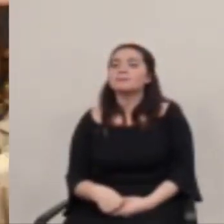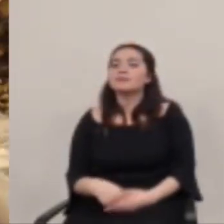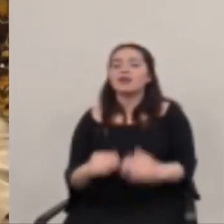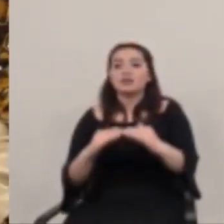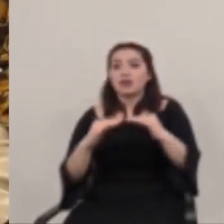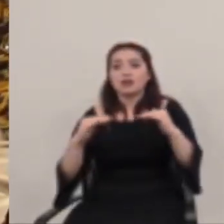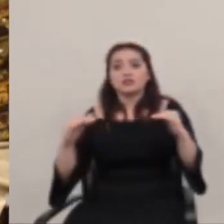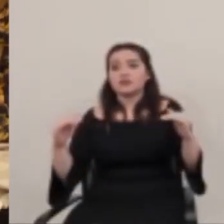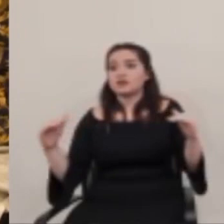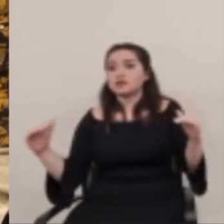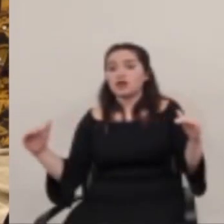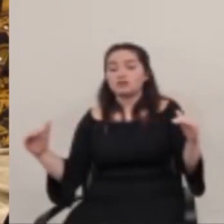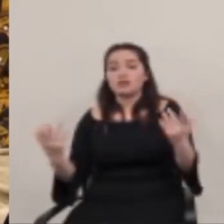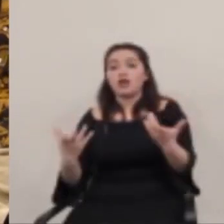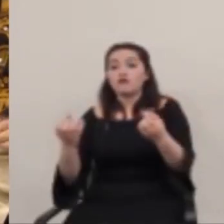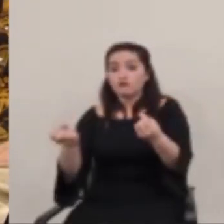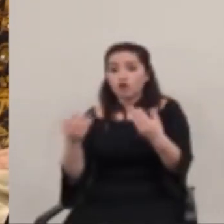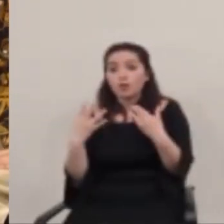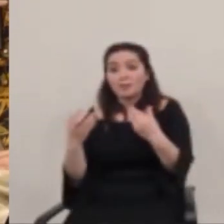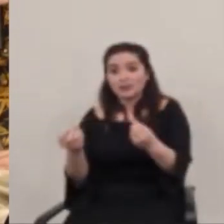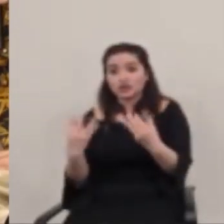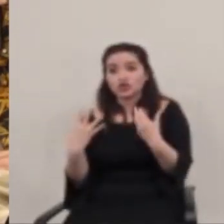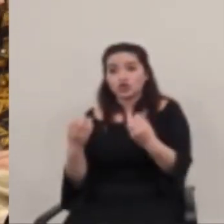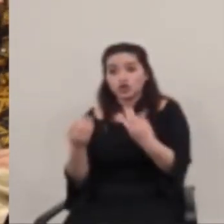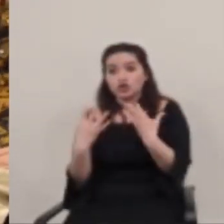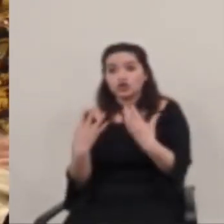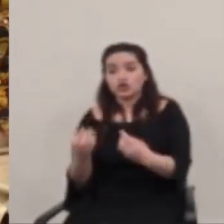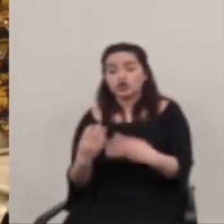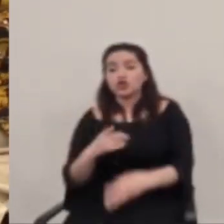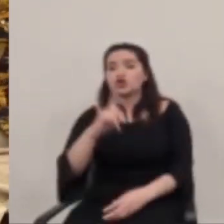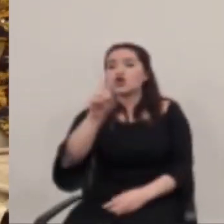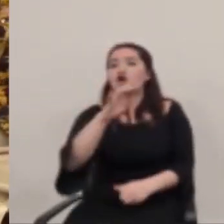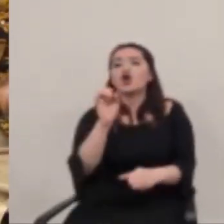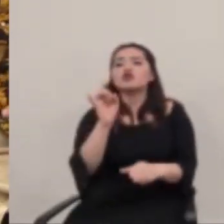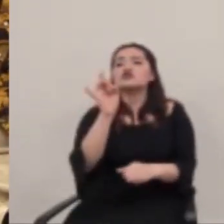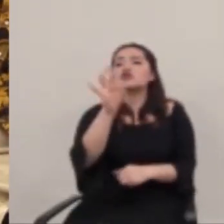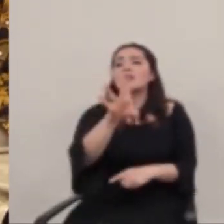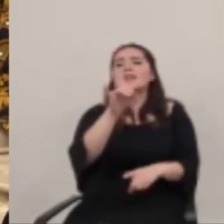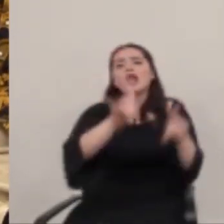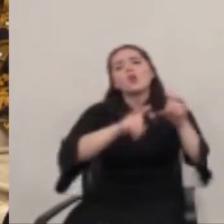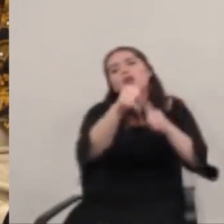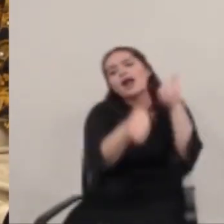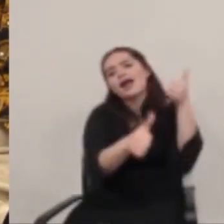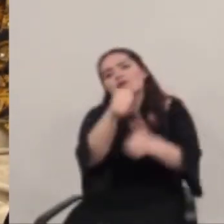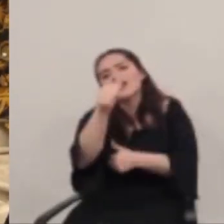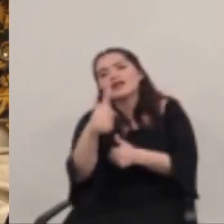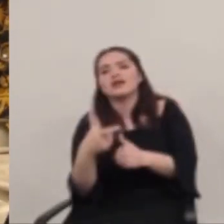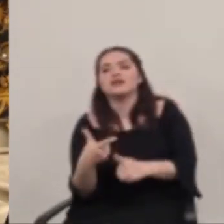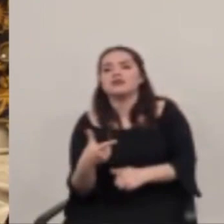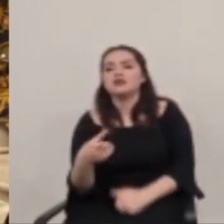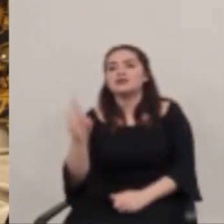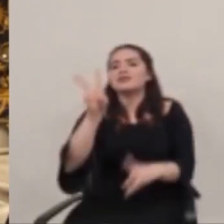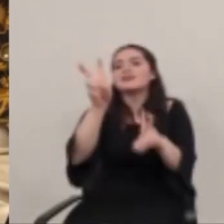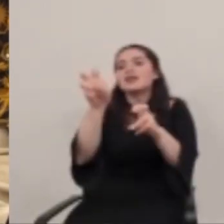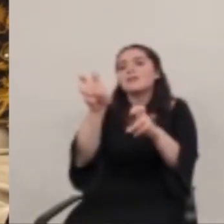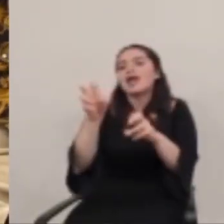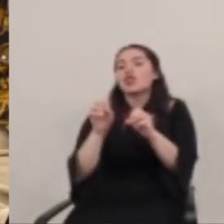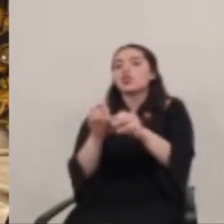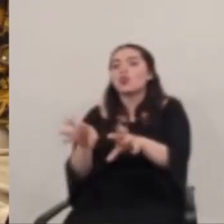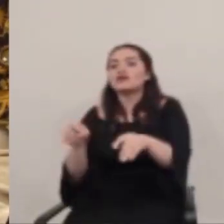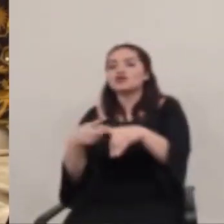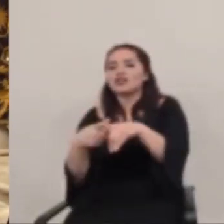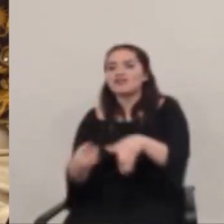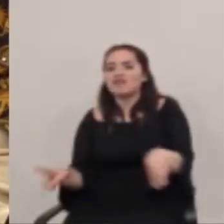transversal, dentro de la formación, de no poder hacerlo solamente de algunas carreras, que no solamente sea una temática de educación diferencial, de